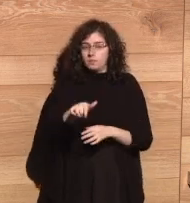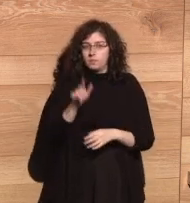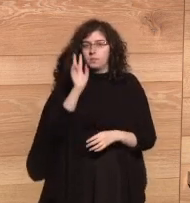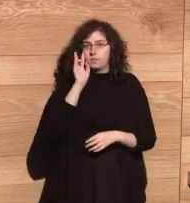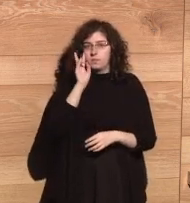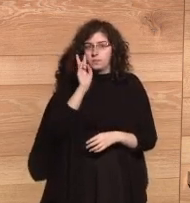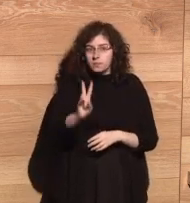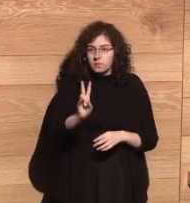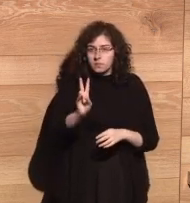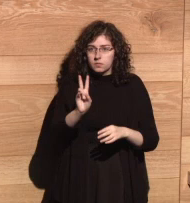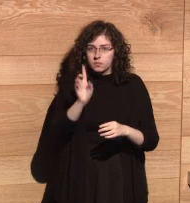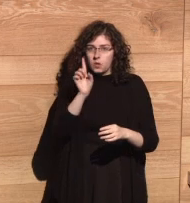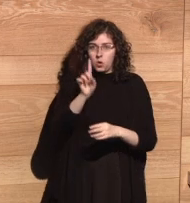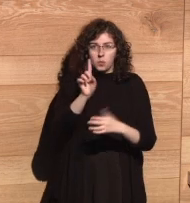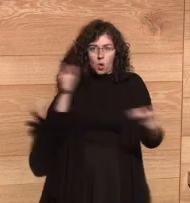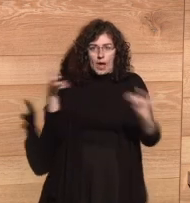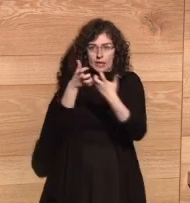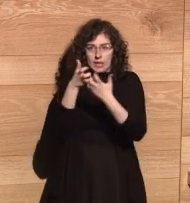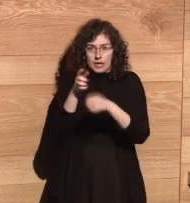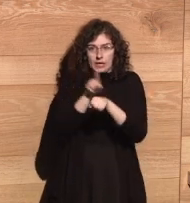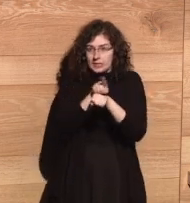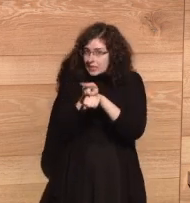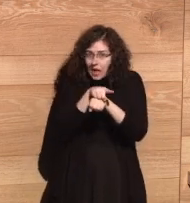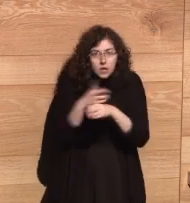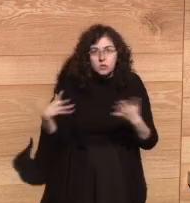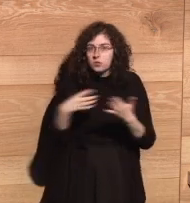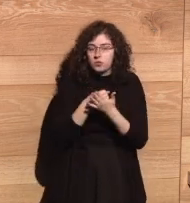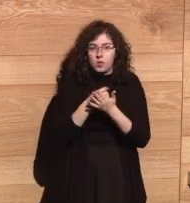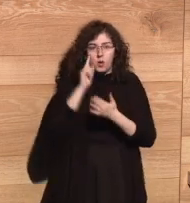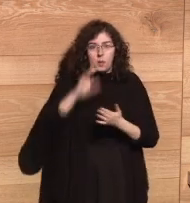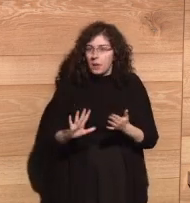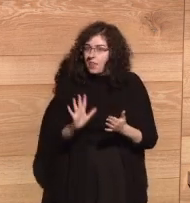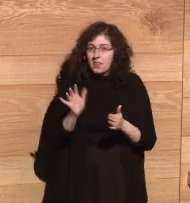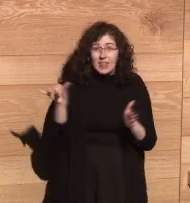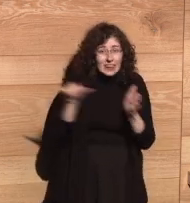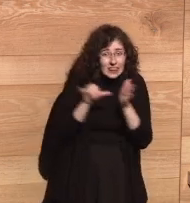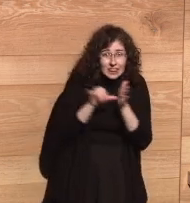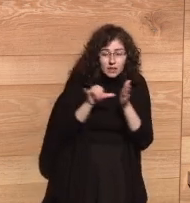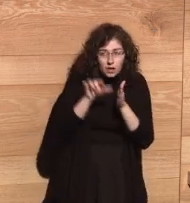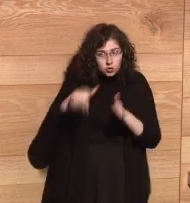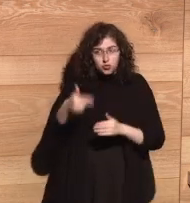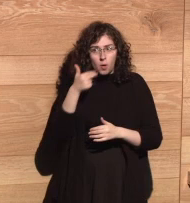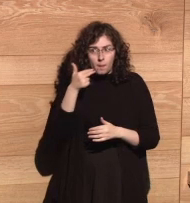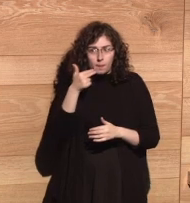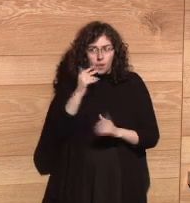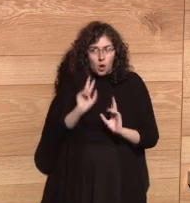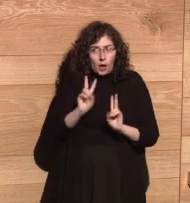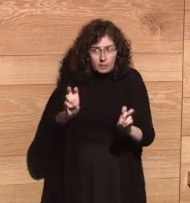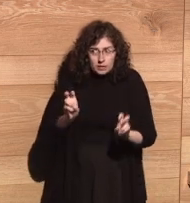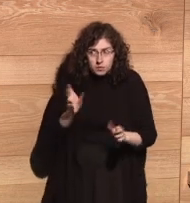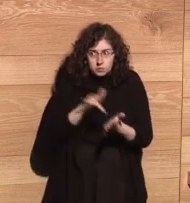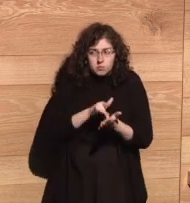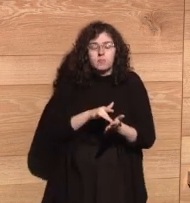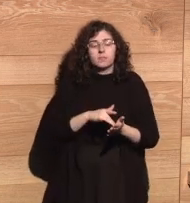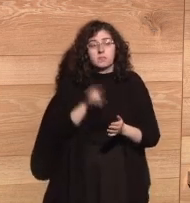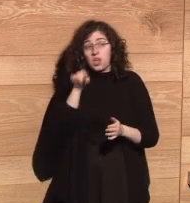delante de lo que me parece que es como un ataque con tanques y todo, parece que estabas bastante cerca. ¿Eso no da un poco de miedo al principio? Bueno,